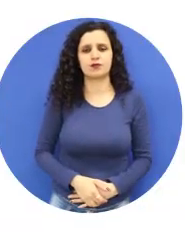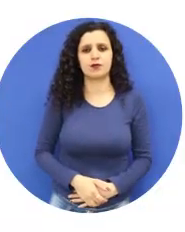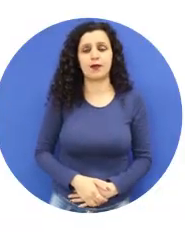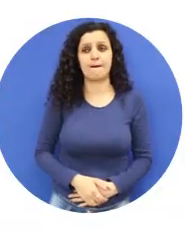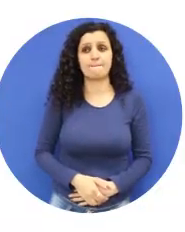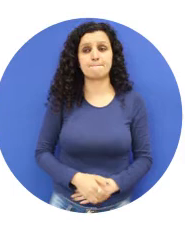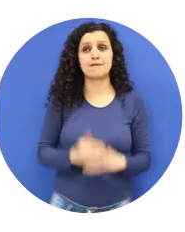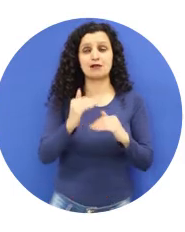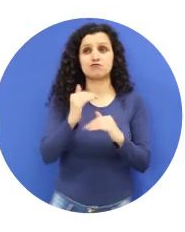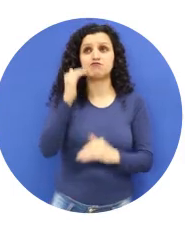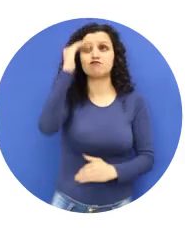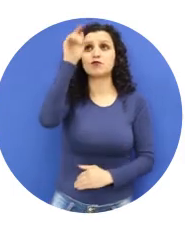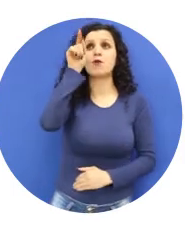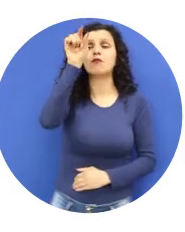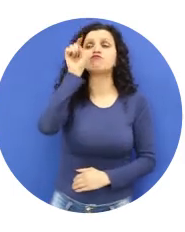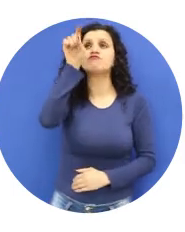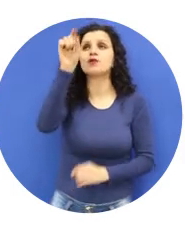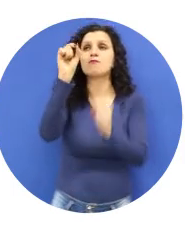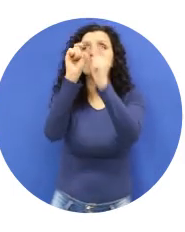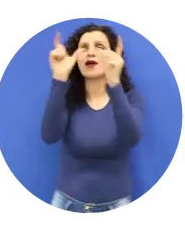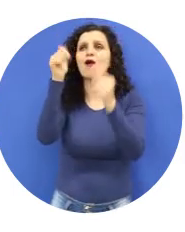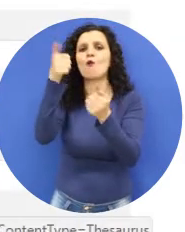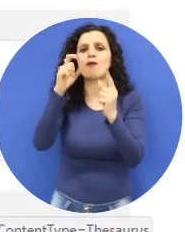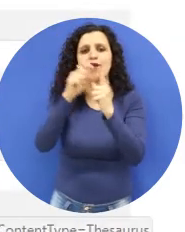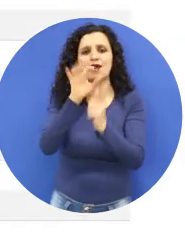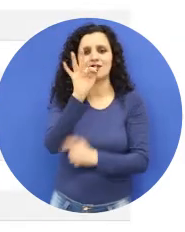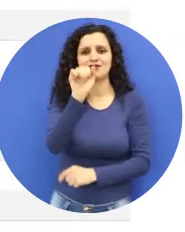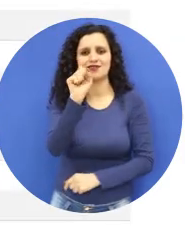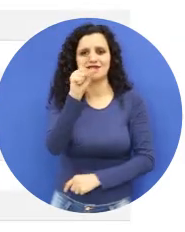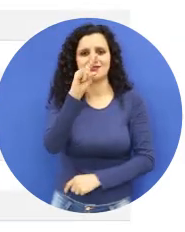En la parte superior selecciona tesauro.